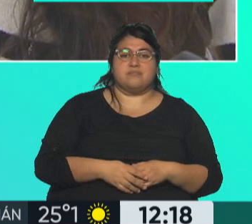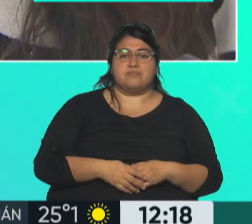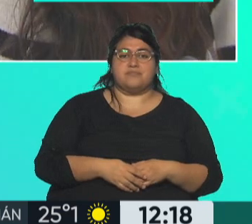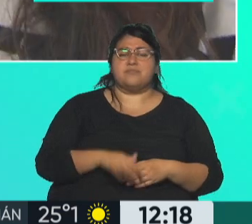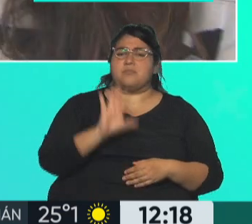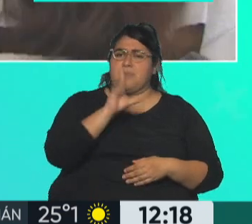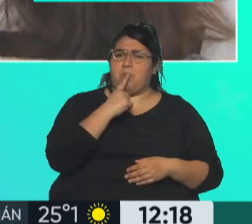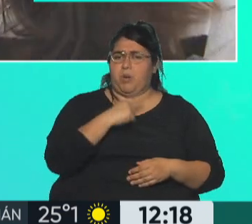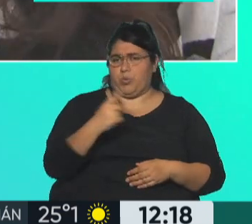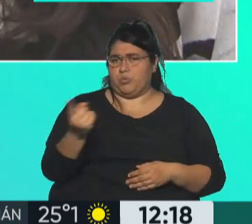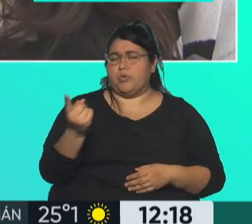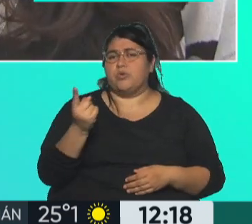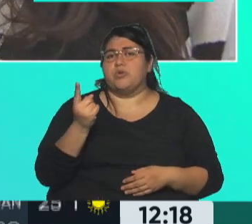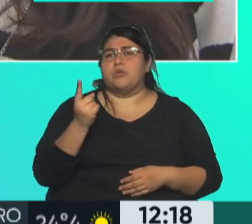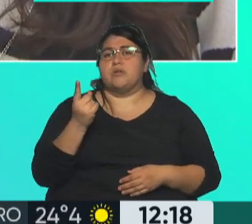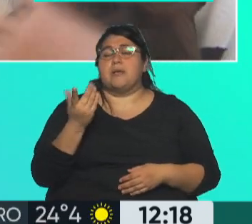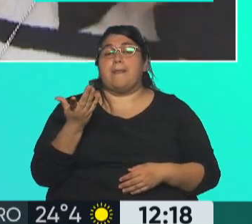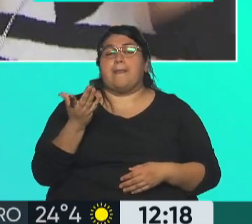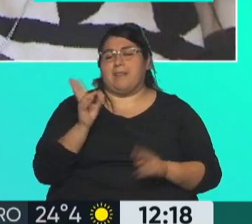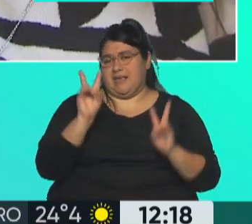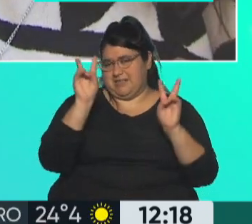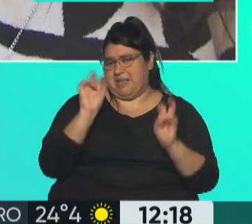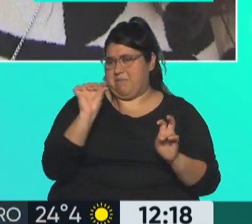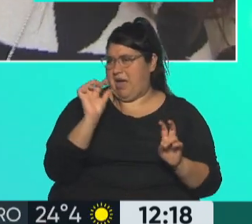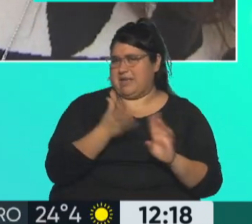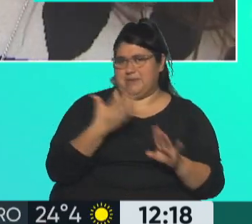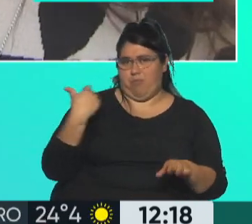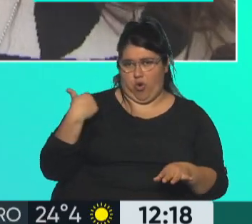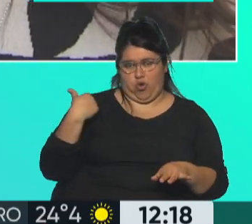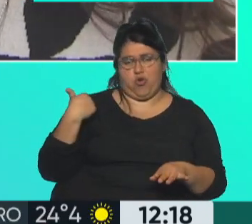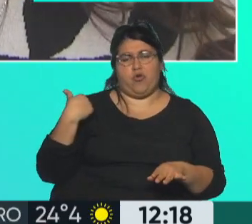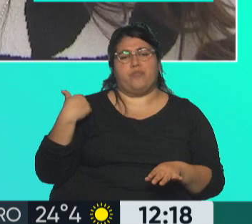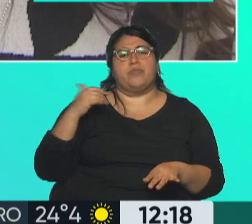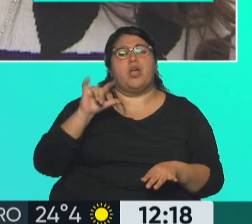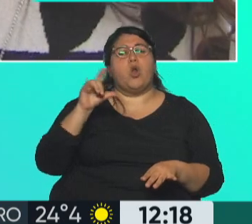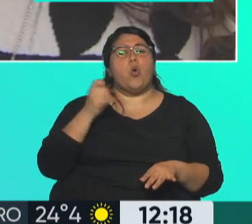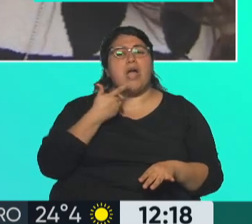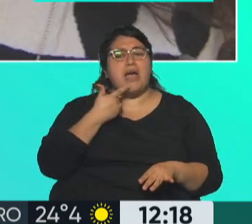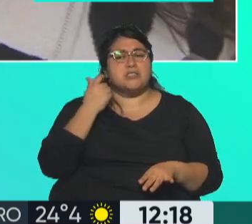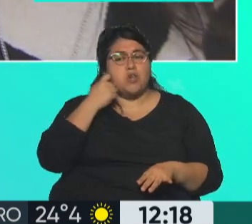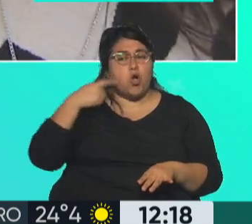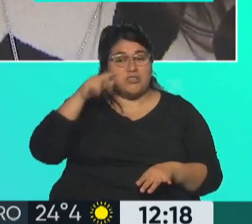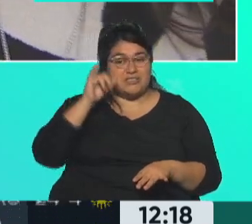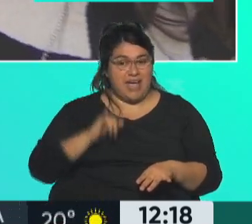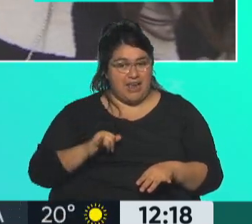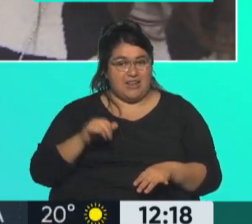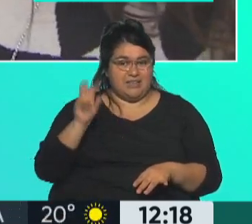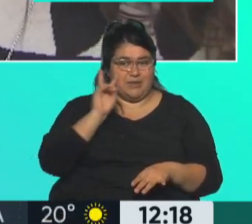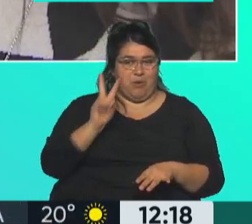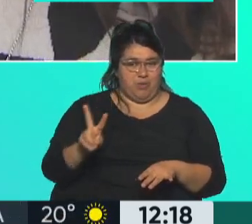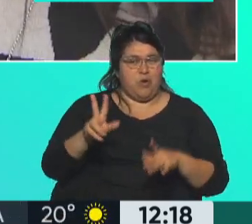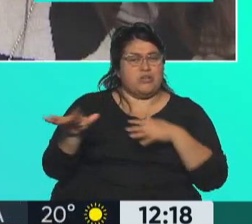Legisladora, podríamos hablar sobre un caso que fue hace muy poquito, que es el de Lucas González, y donde se ha visto claramente la situación, ¿no es